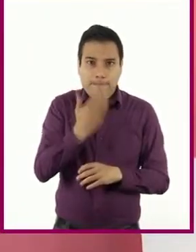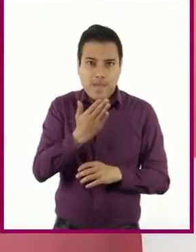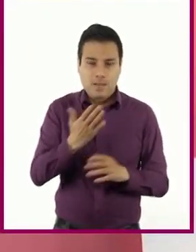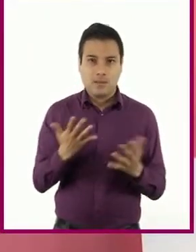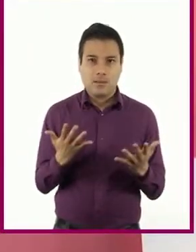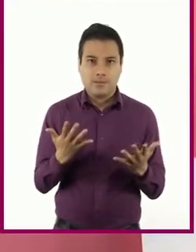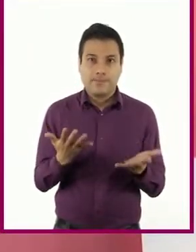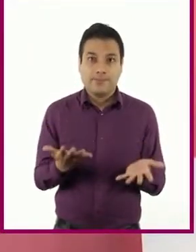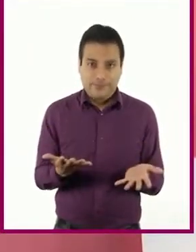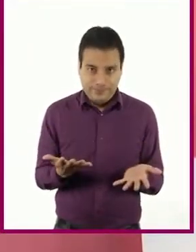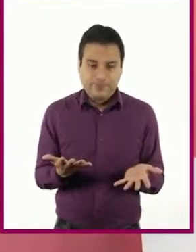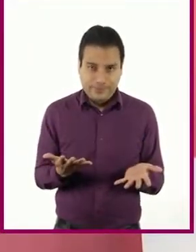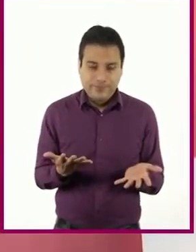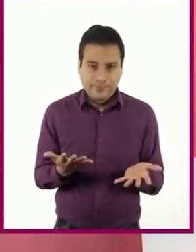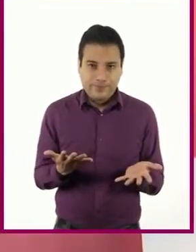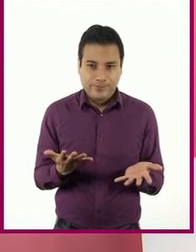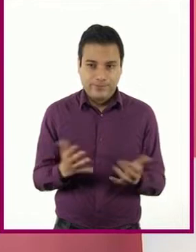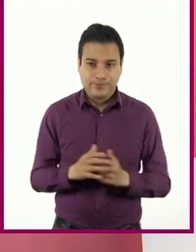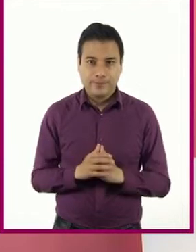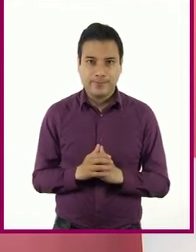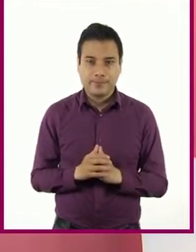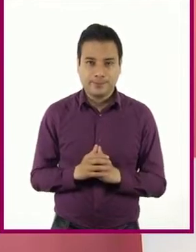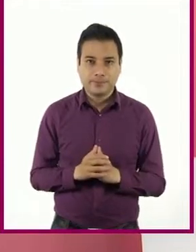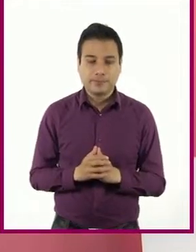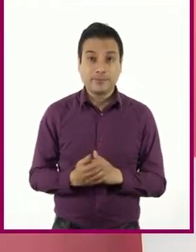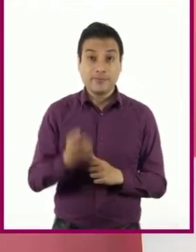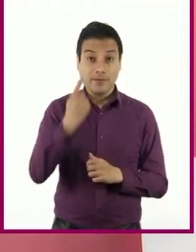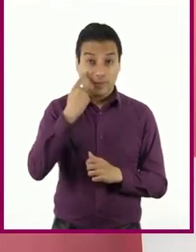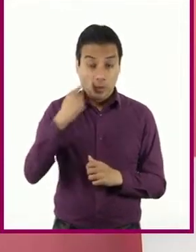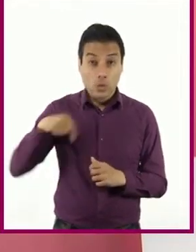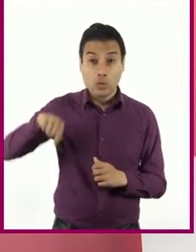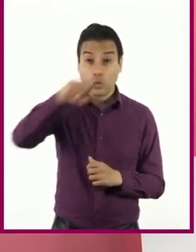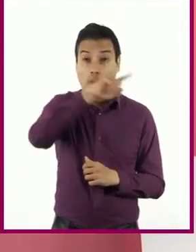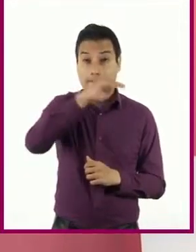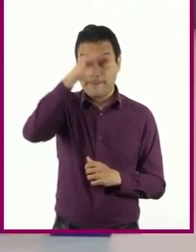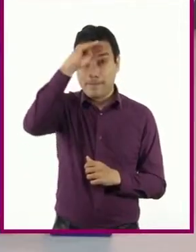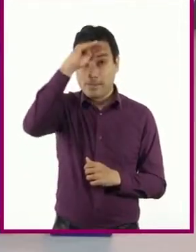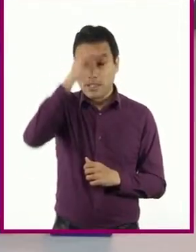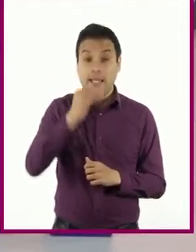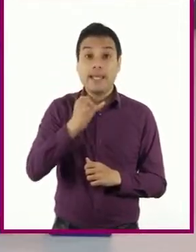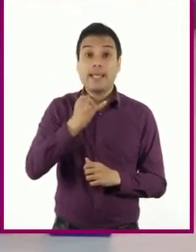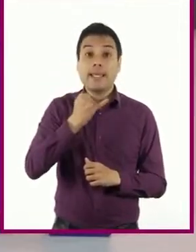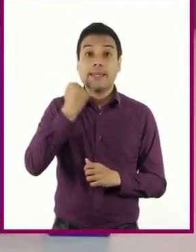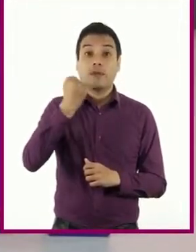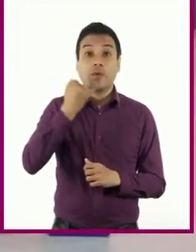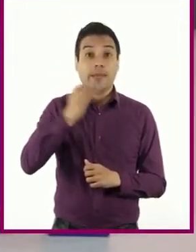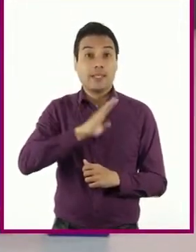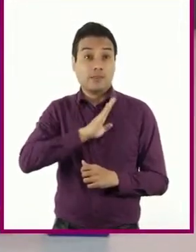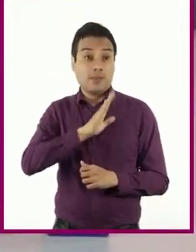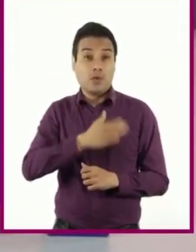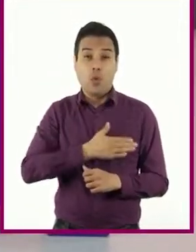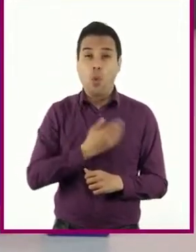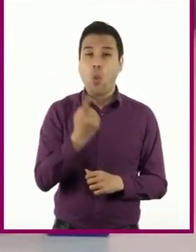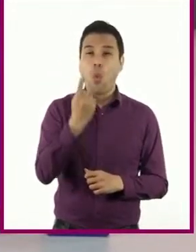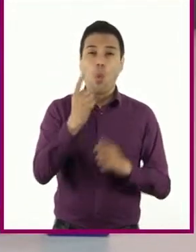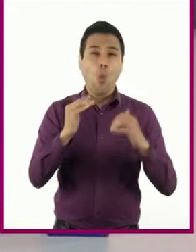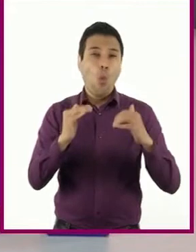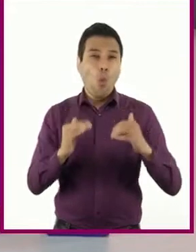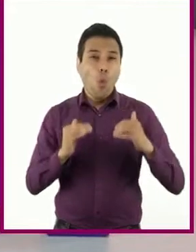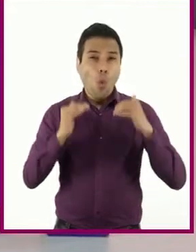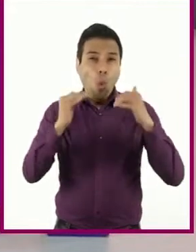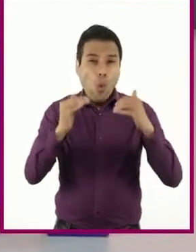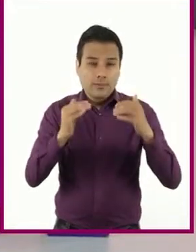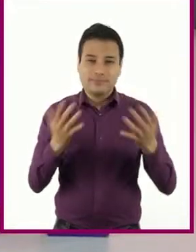mismo tiempo. Eso sería imposible. Pero pensar que el español es la lengua que todos deben aprender a usar en México puede fomentar la